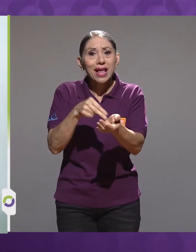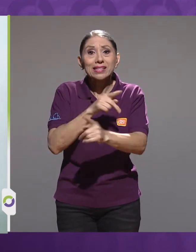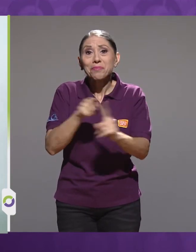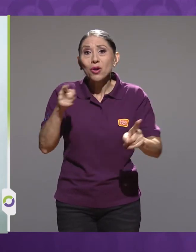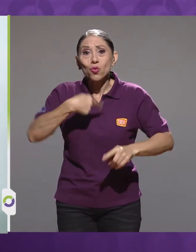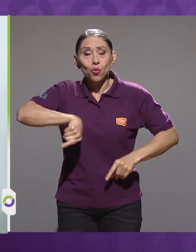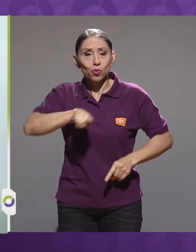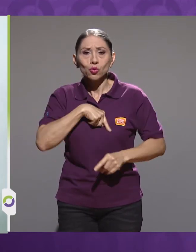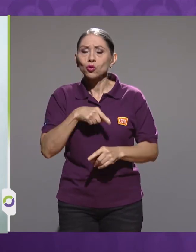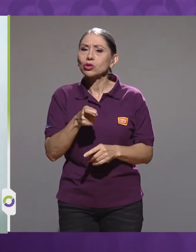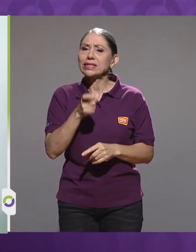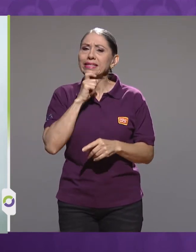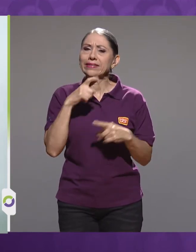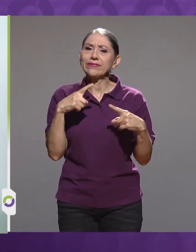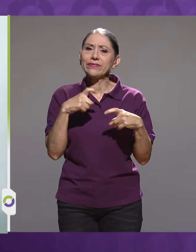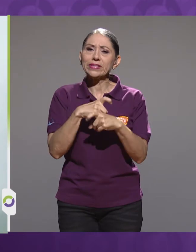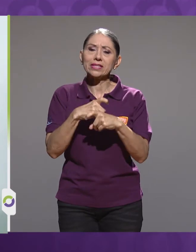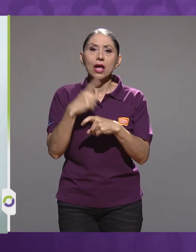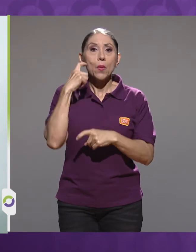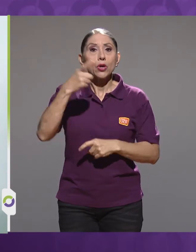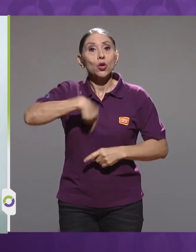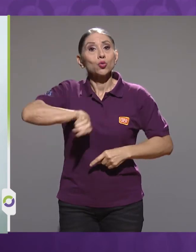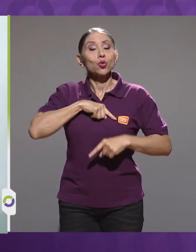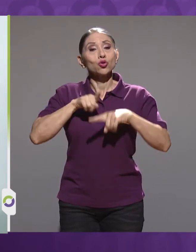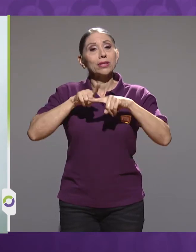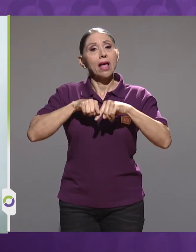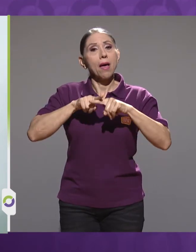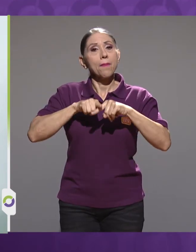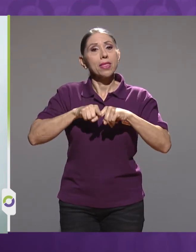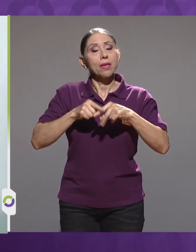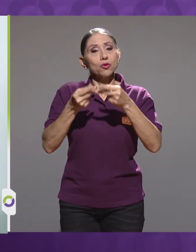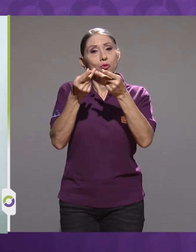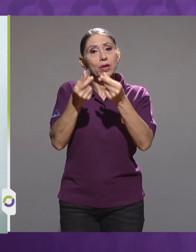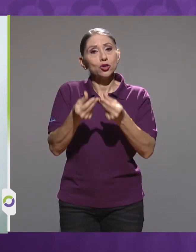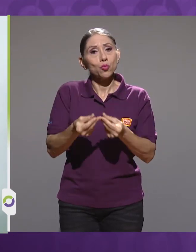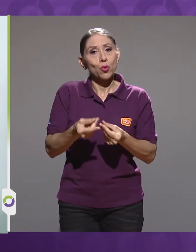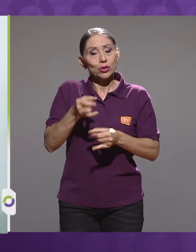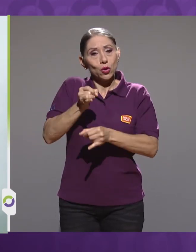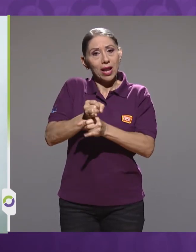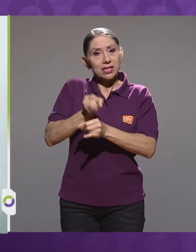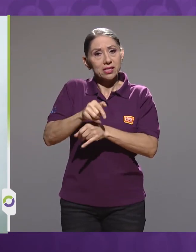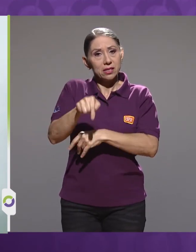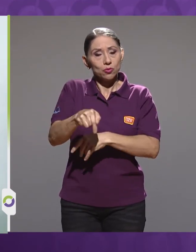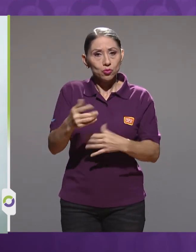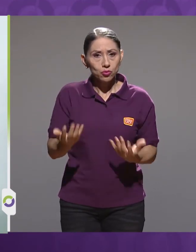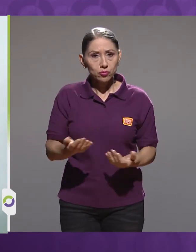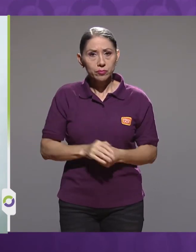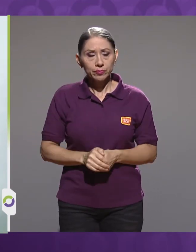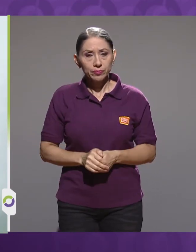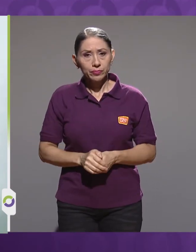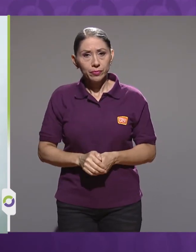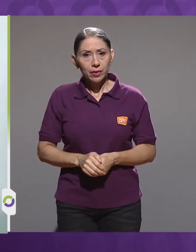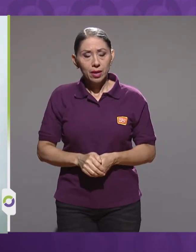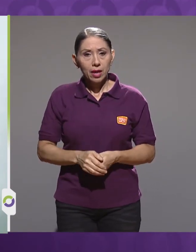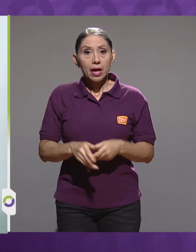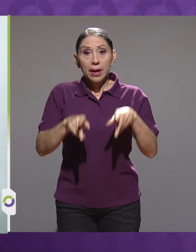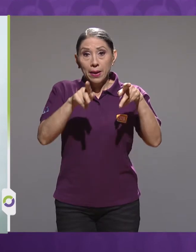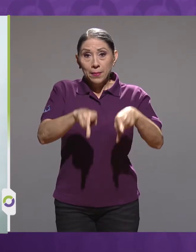sí ha sido un poco complicado en el sentido de que dependemos del presupuesto que existe como